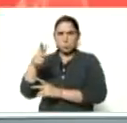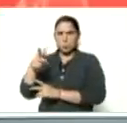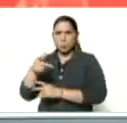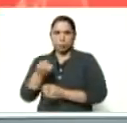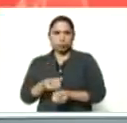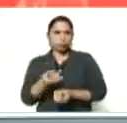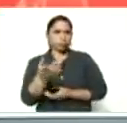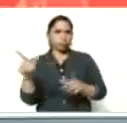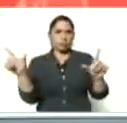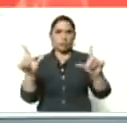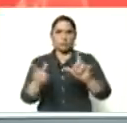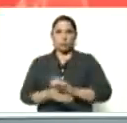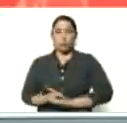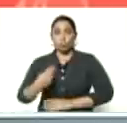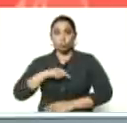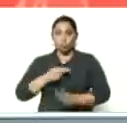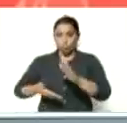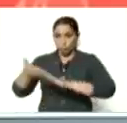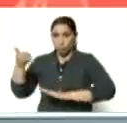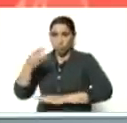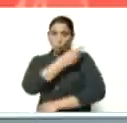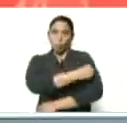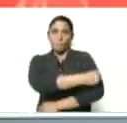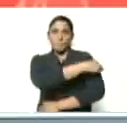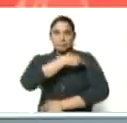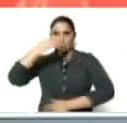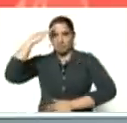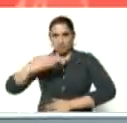y nos fuimos al hospital.